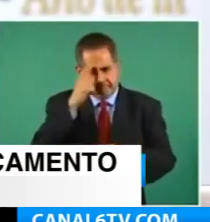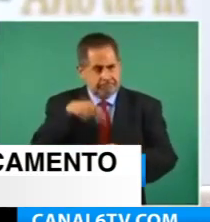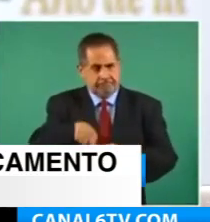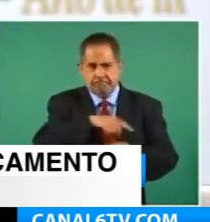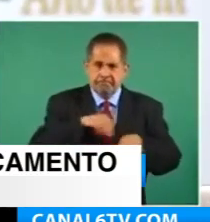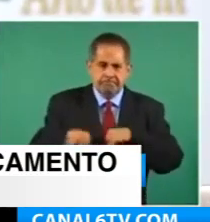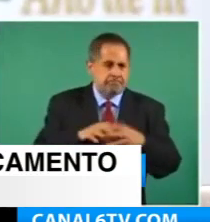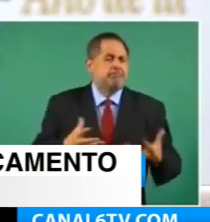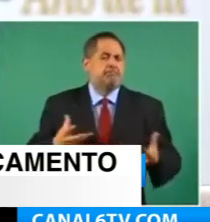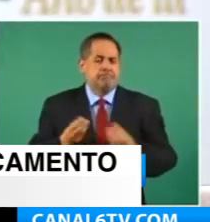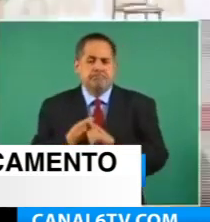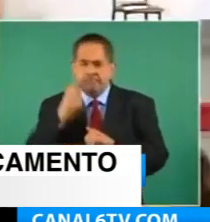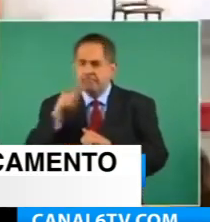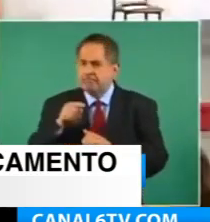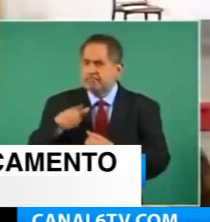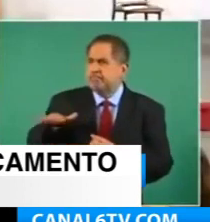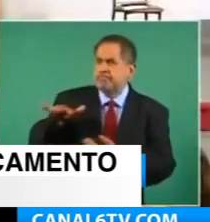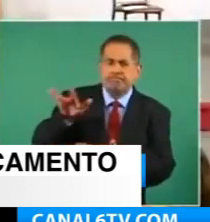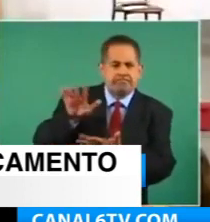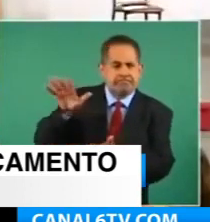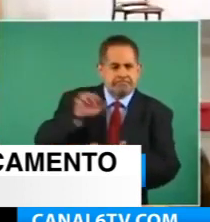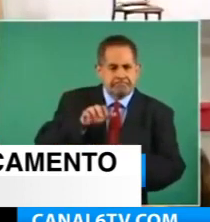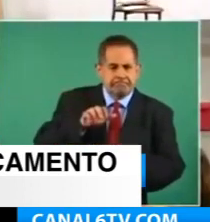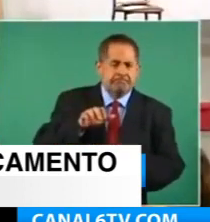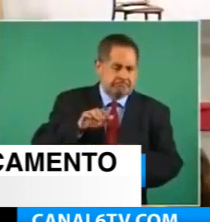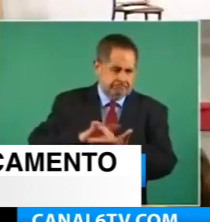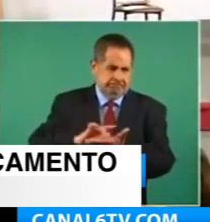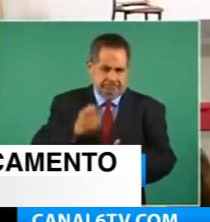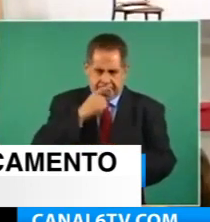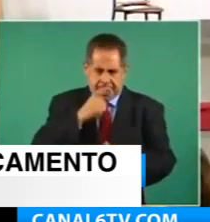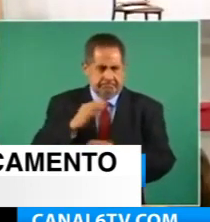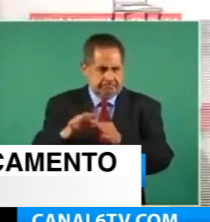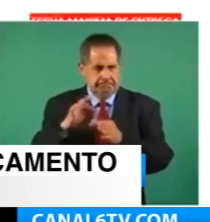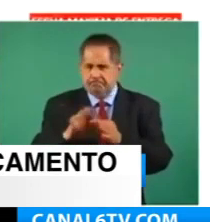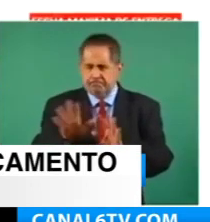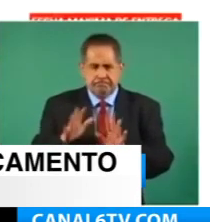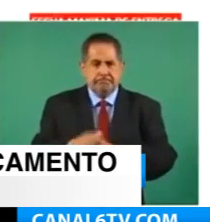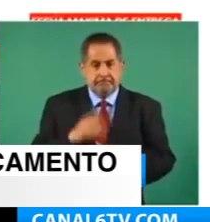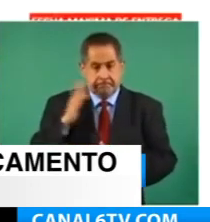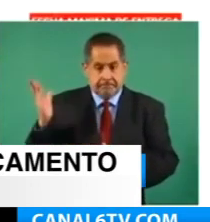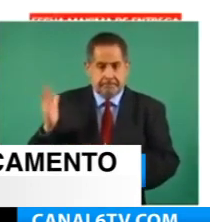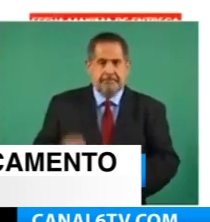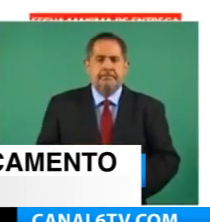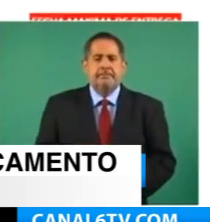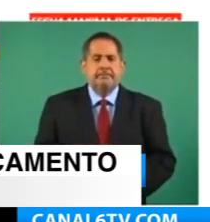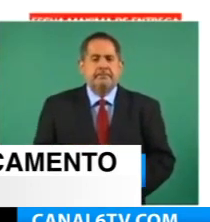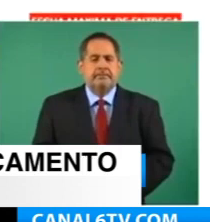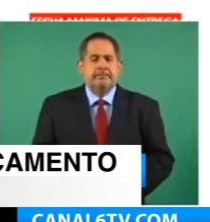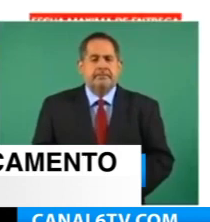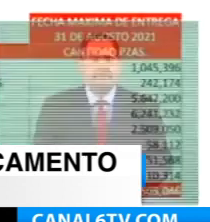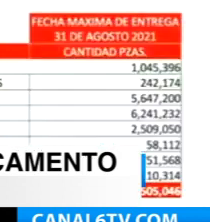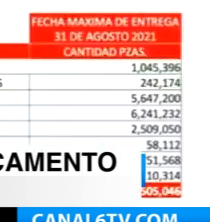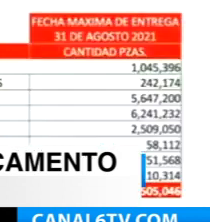aseguraron ya contar con el suministro de medicamentos oncológicos alcocer señaló que se adquirieron 217 millones 329